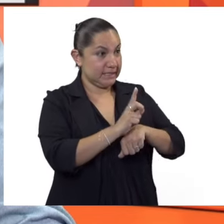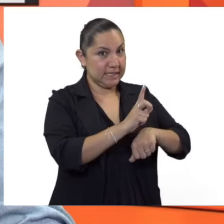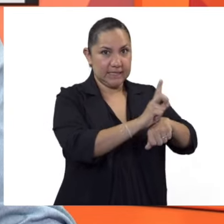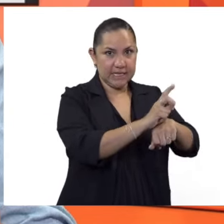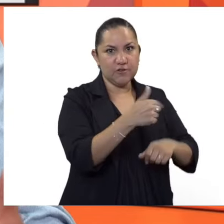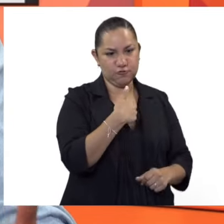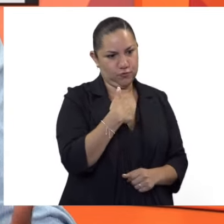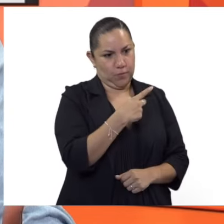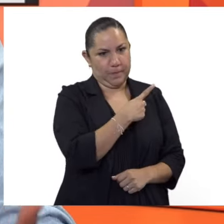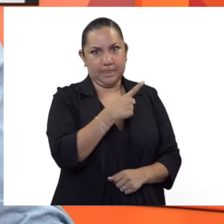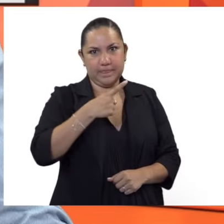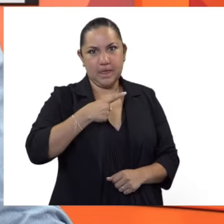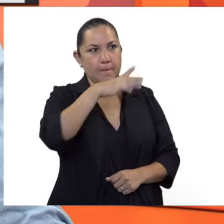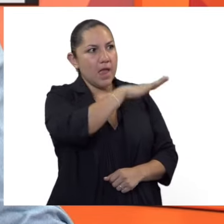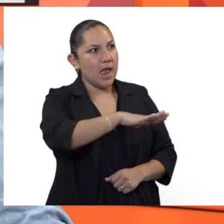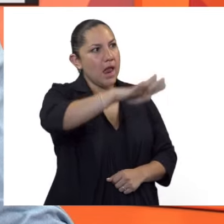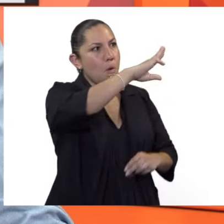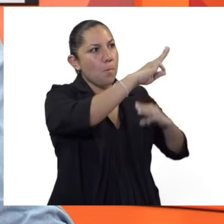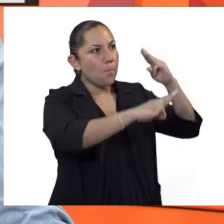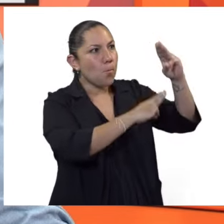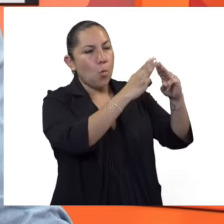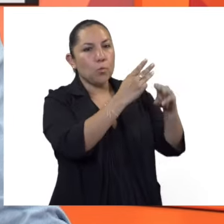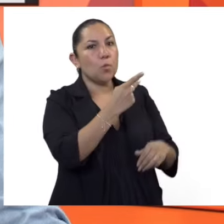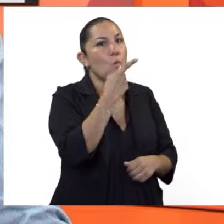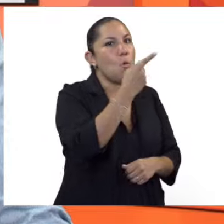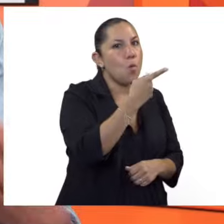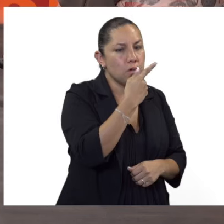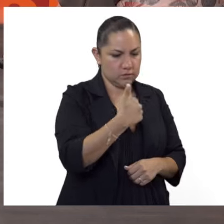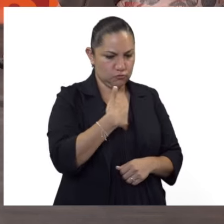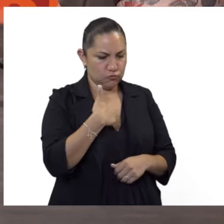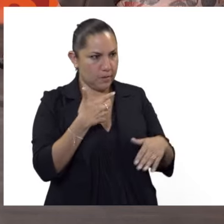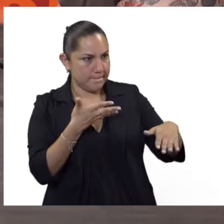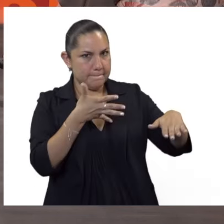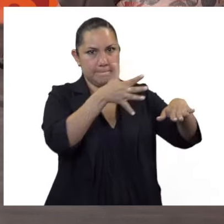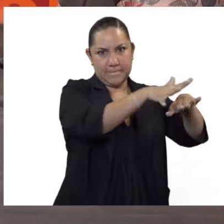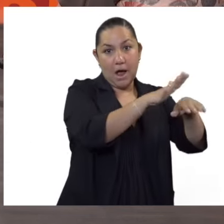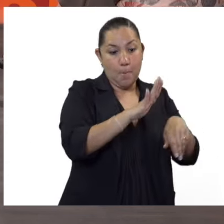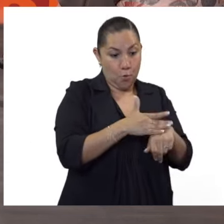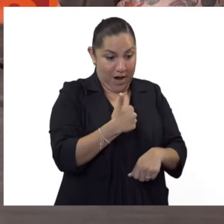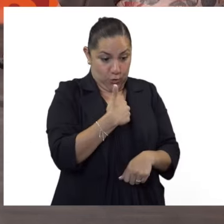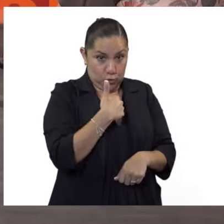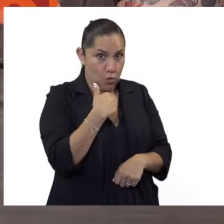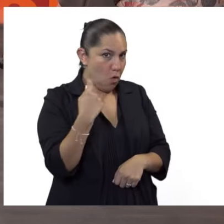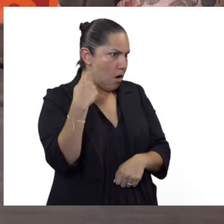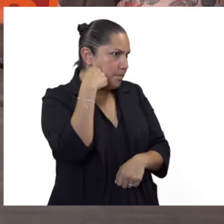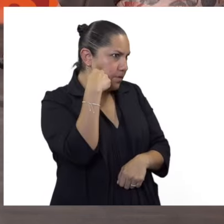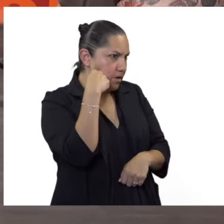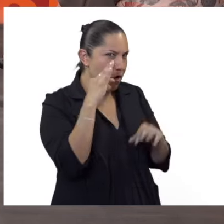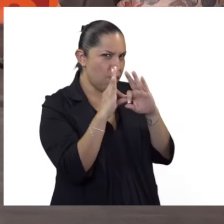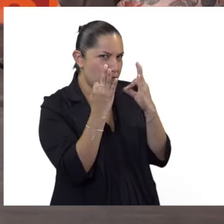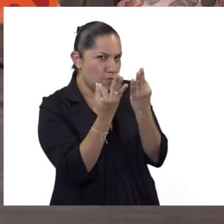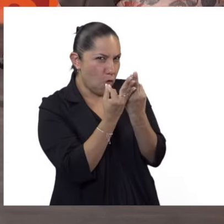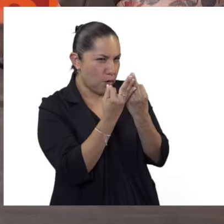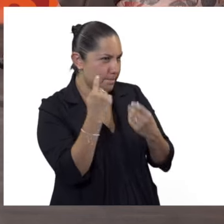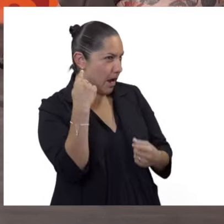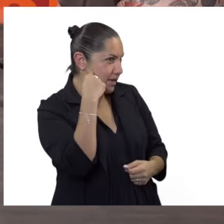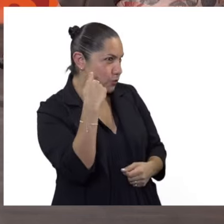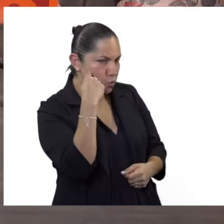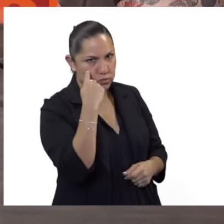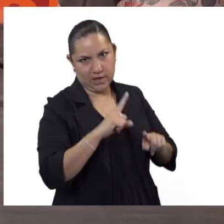adaptarme en el mundo de los oyentes Pues sí porque tengo otra forma de Escuchar tengo otra forma de